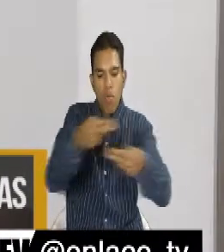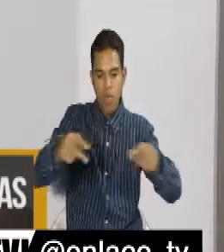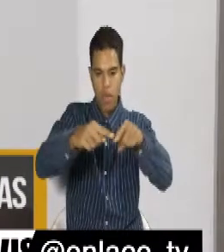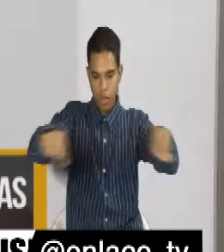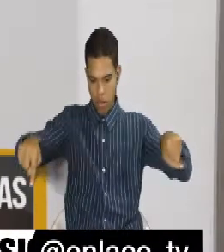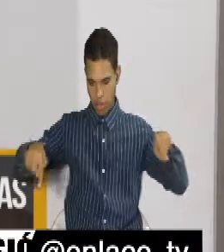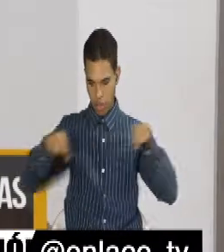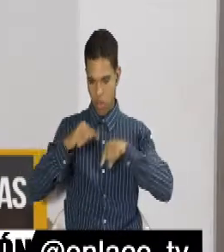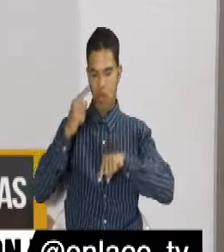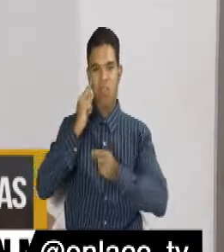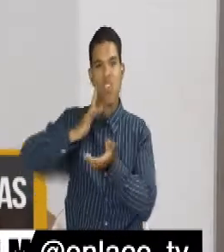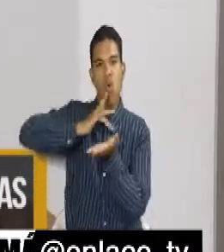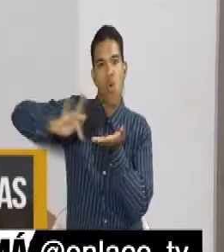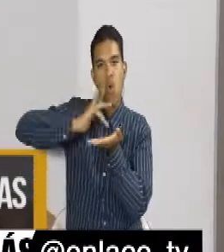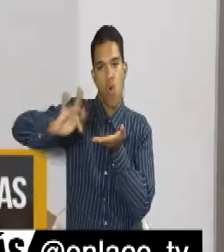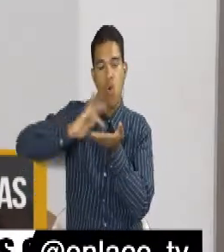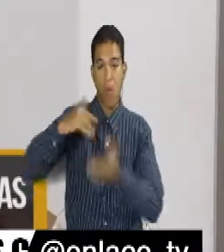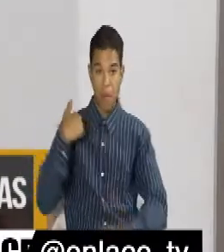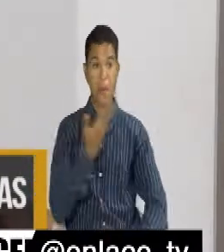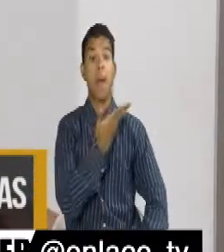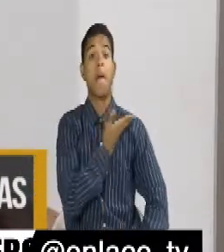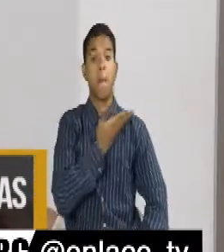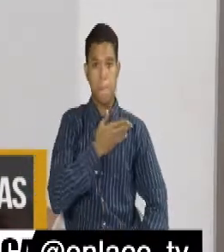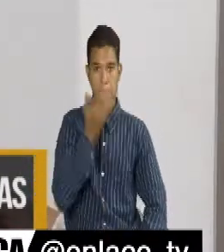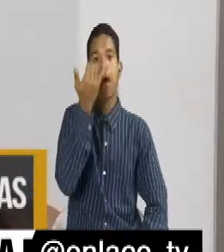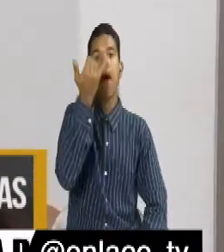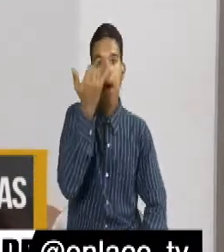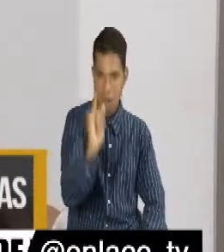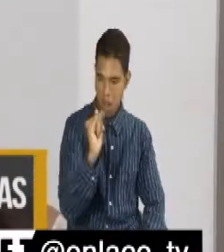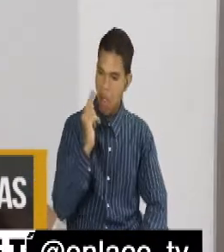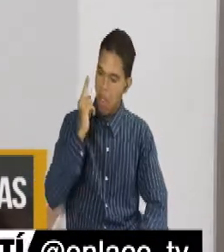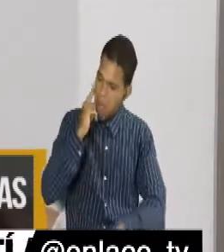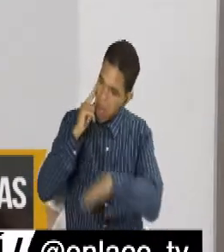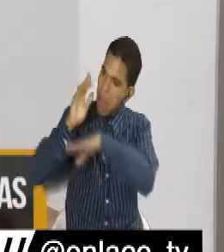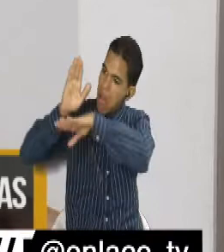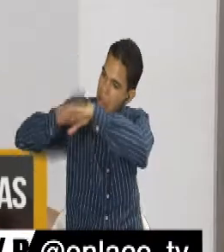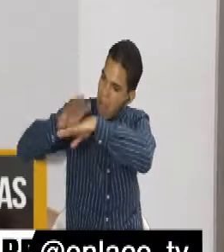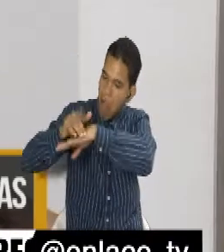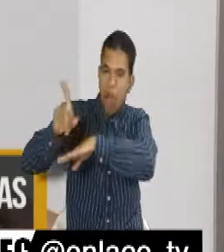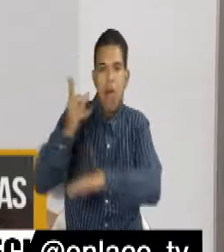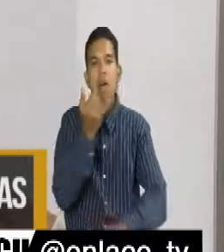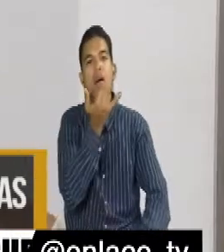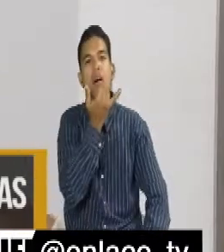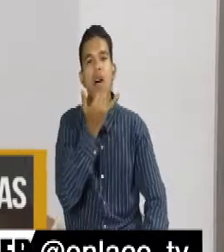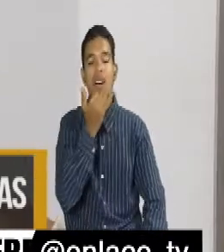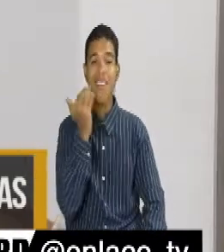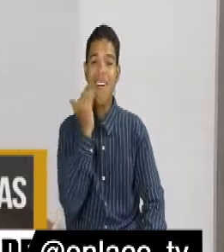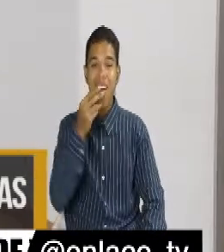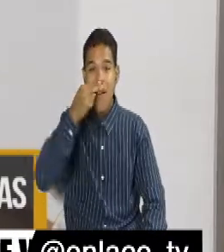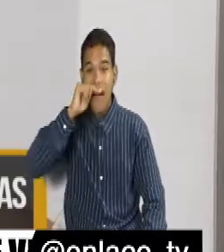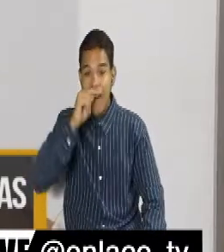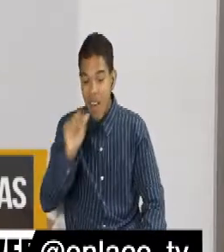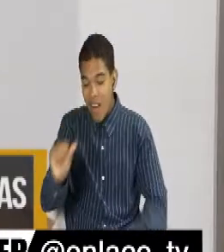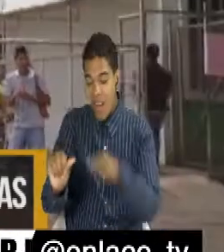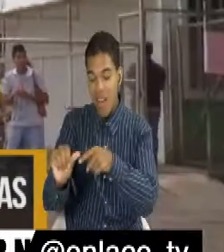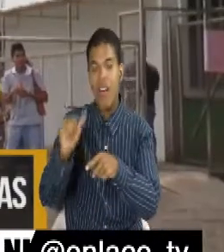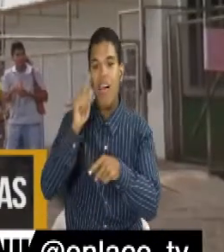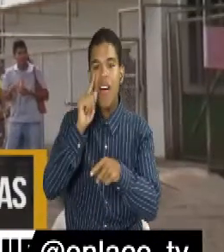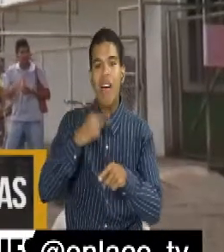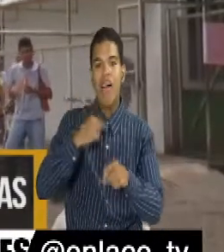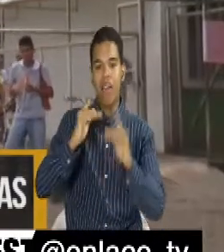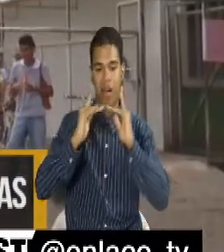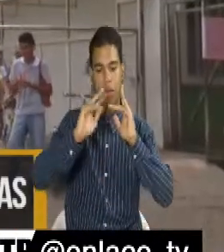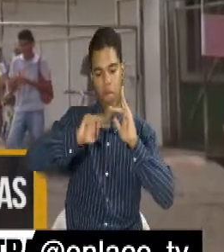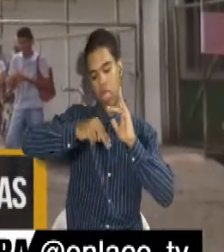madre dice que ya la encontró ya pues con la ingesta y pues obviamente ya estaba la niña en el suelo, pues la traen acá. La